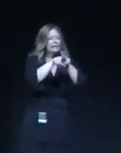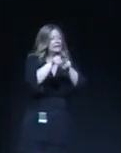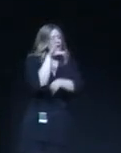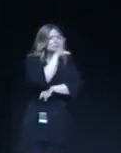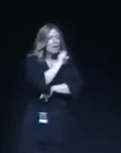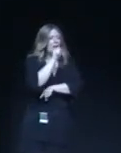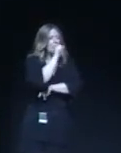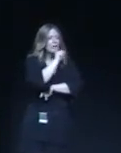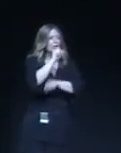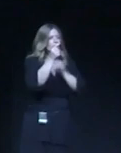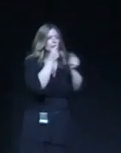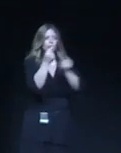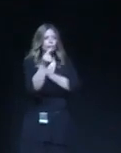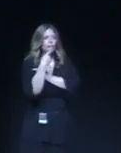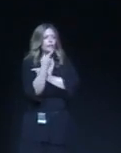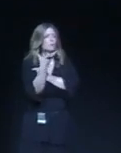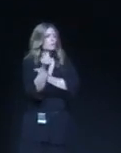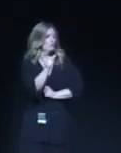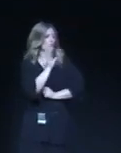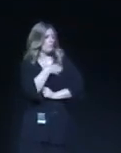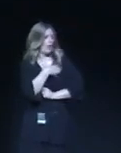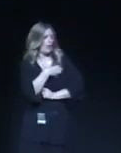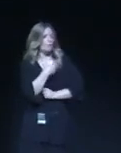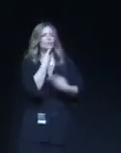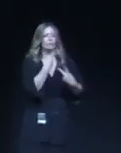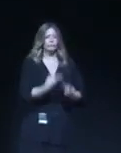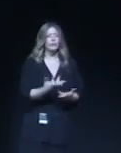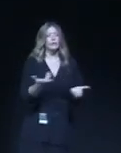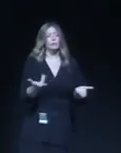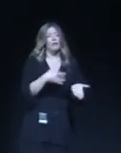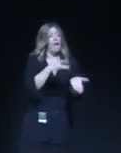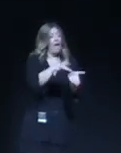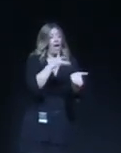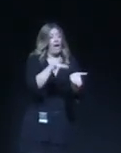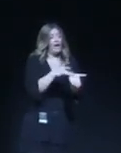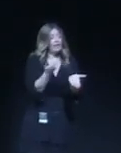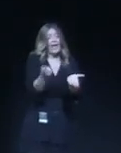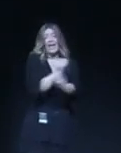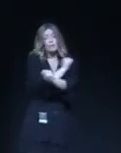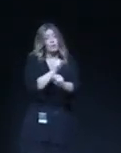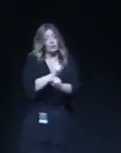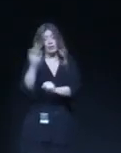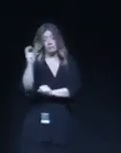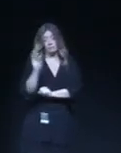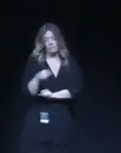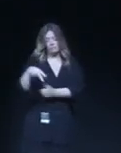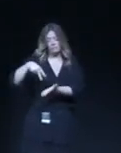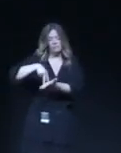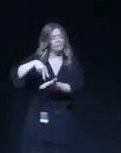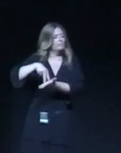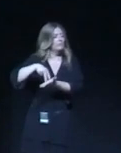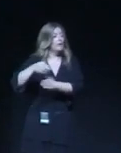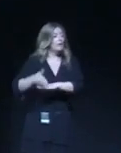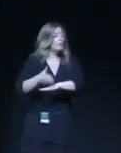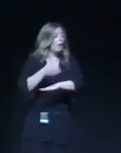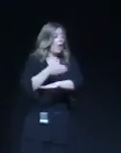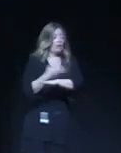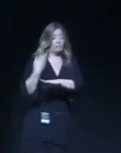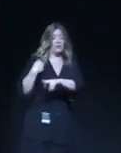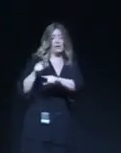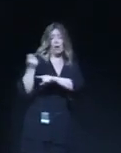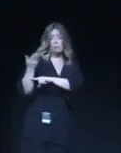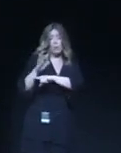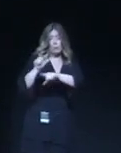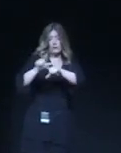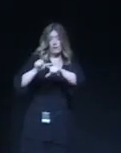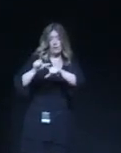montón de premios. Así que, bueno, pues la agenda no se lo permite, pero antes de que veamos, que os voy a dejar ya con la propuesta,